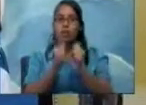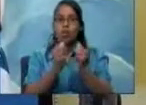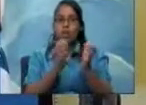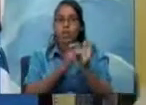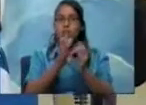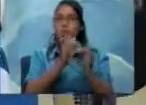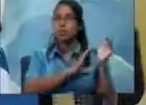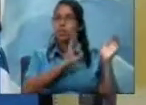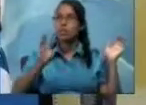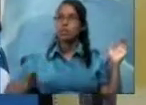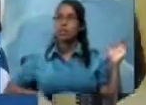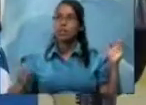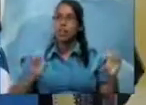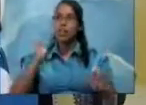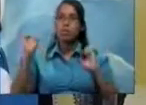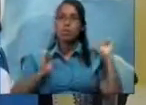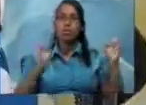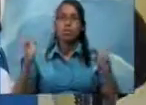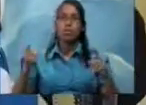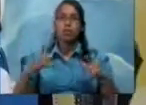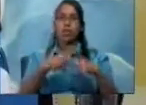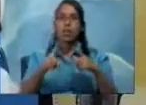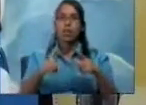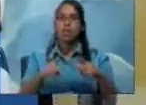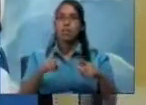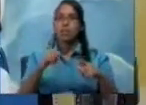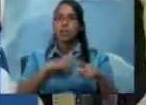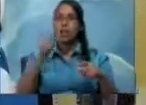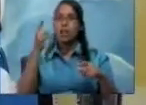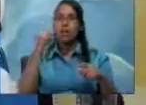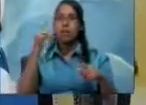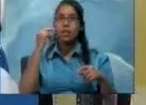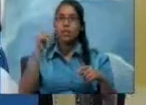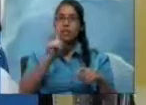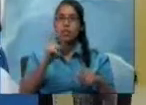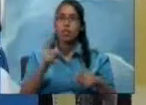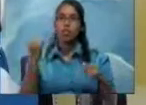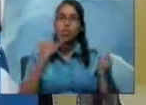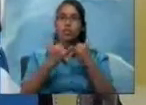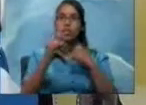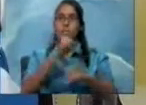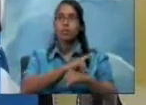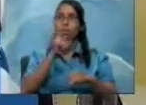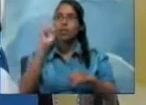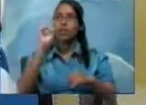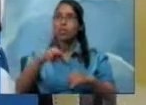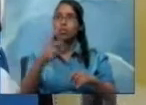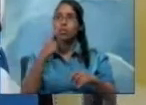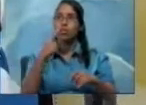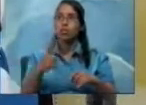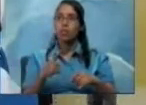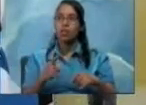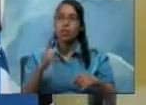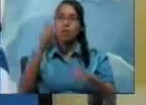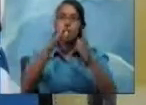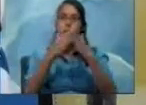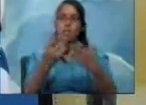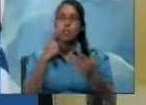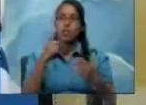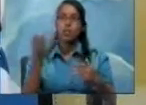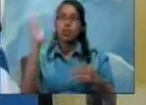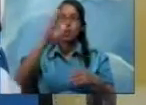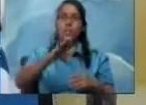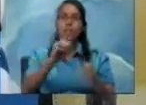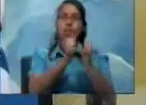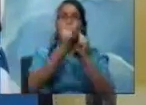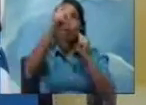emociones la alegría el gozo las experiencias no terminan nunca la Biblia dice que los que están con